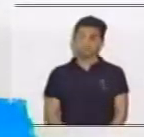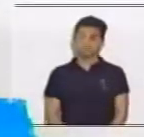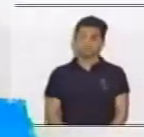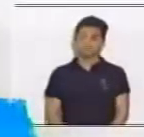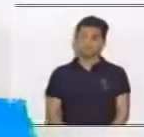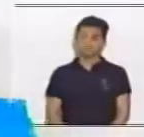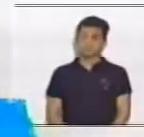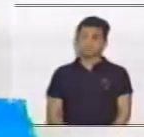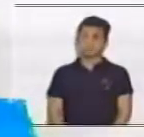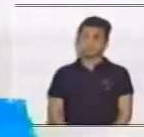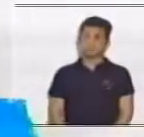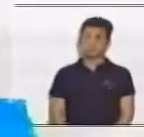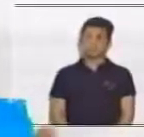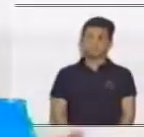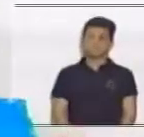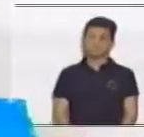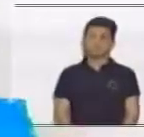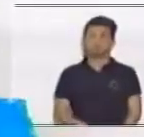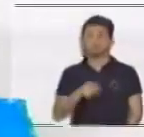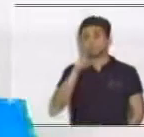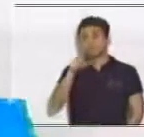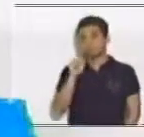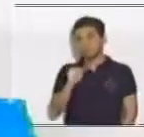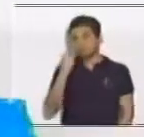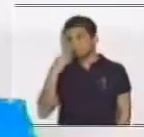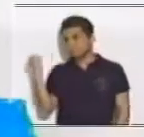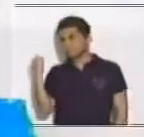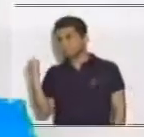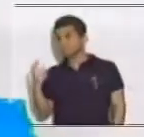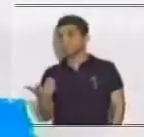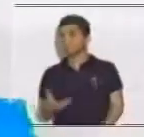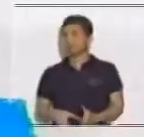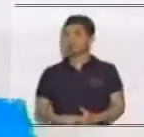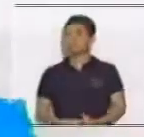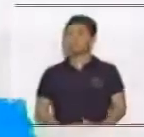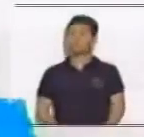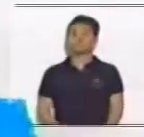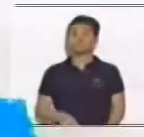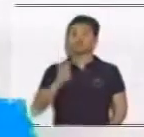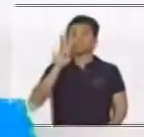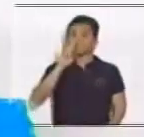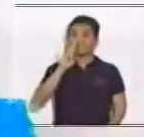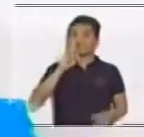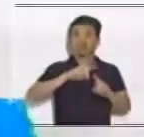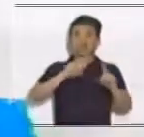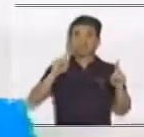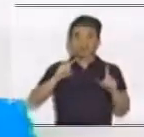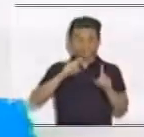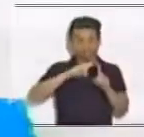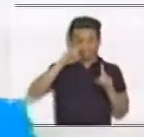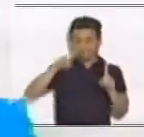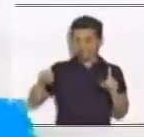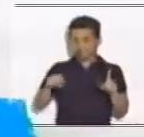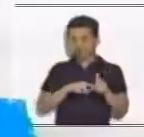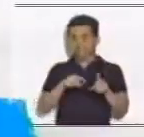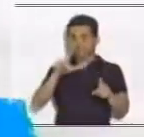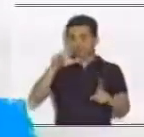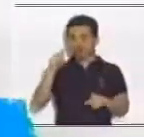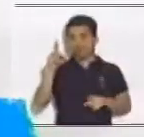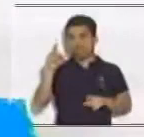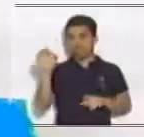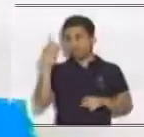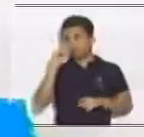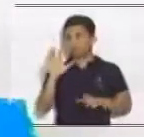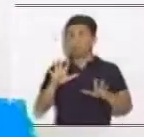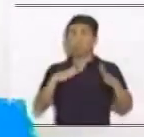Díganme ustedes, o señálenme ustedes cuál de las tres aristas o de los tres lados de este triángulo es el